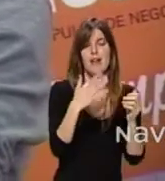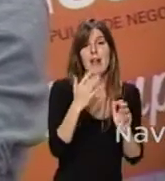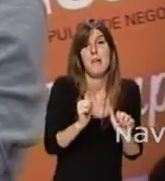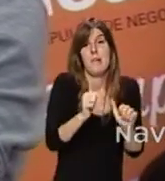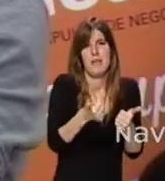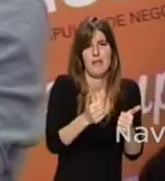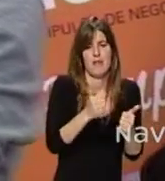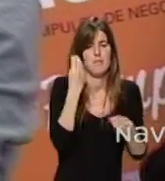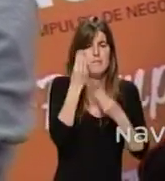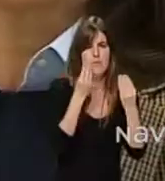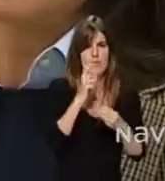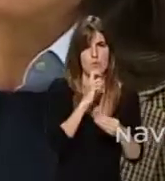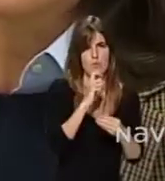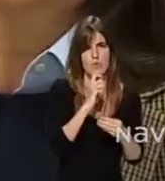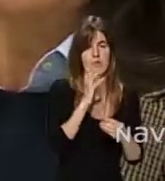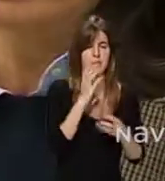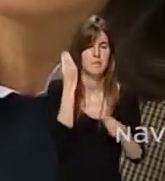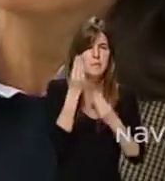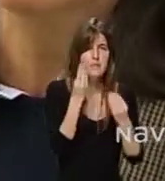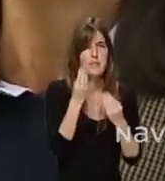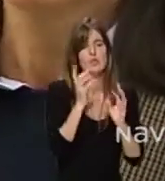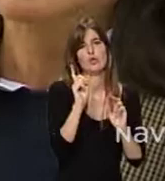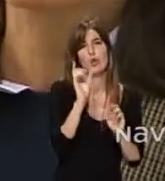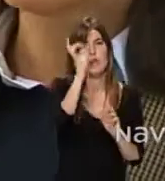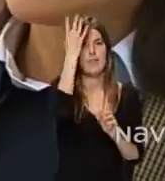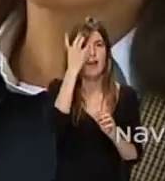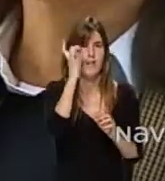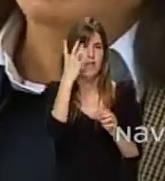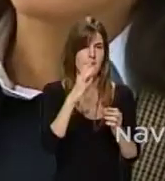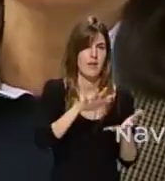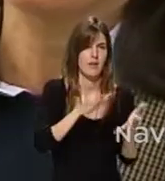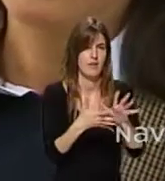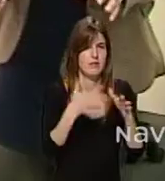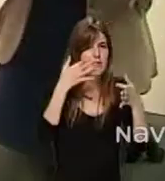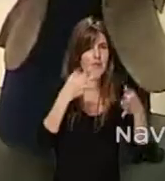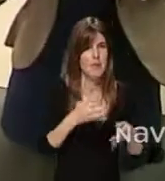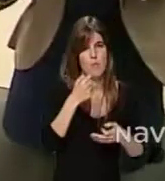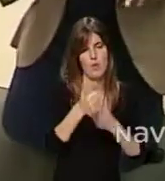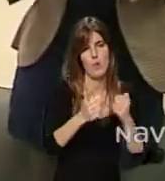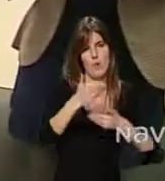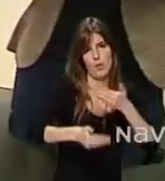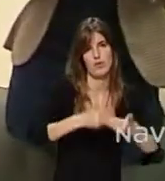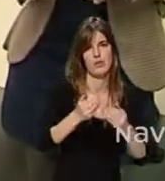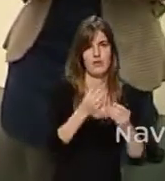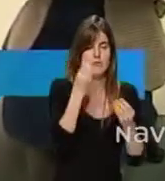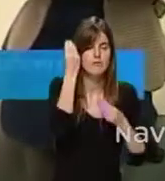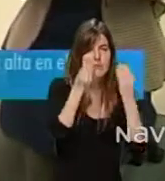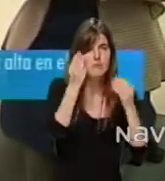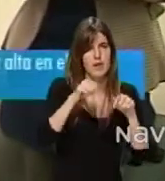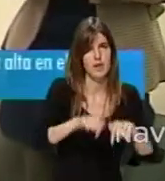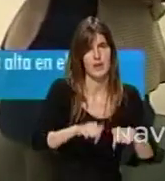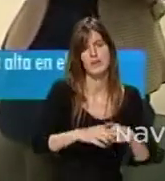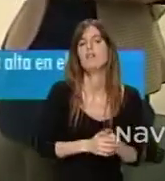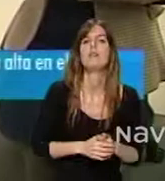no necesitaba un espacio físico en el que desarrollar y fabricar la cerveza, pues los inicios lo están haciendo aquí. En lo que es el Vibro Autónomo surge también a